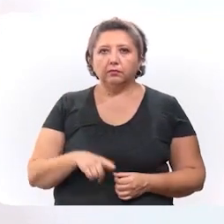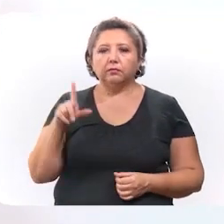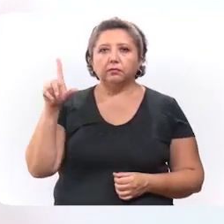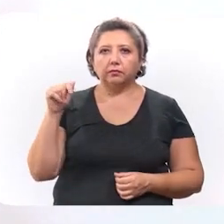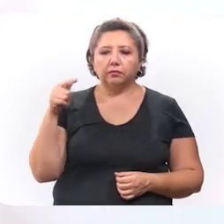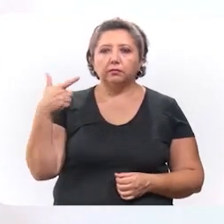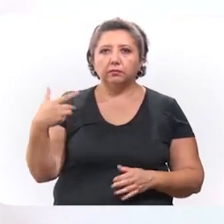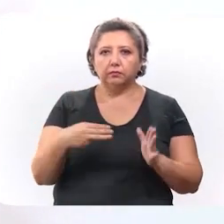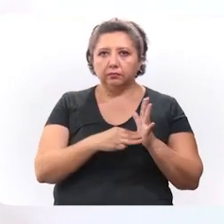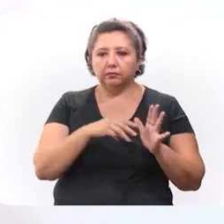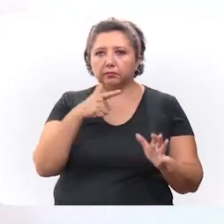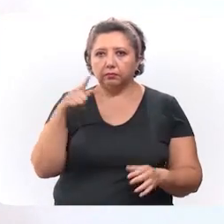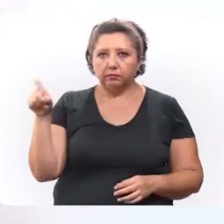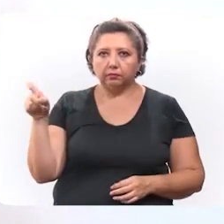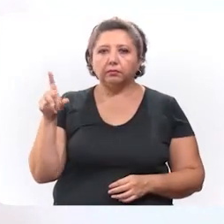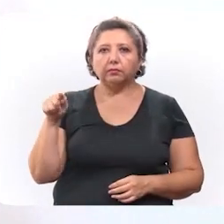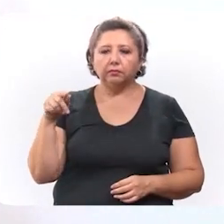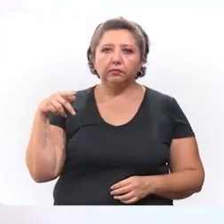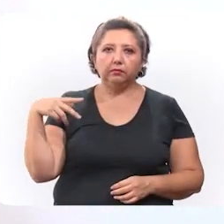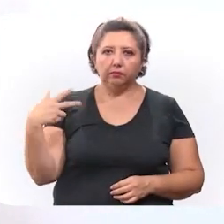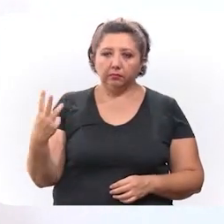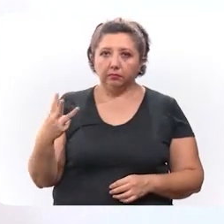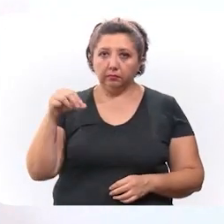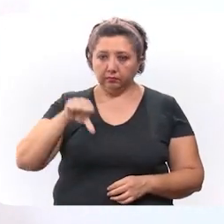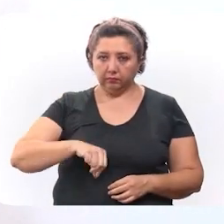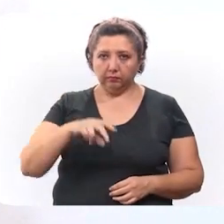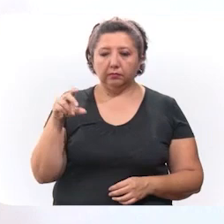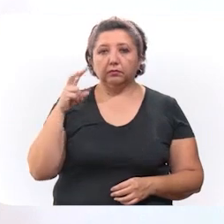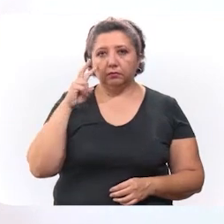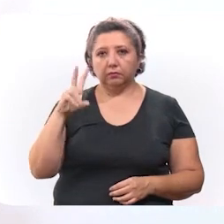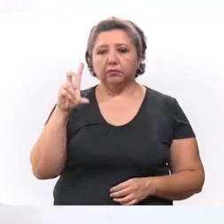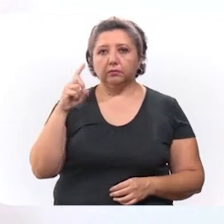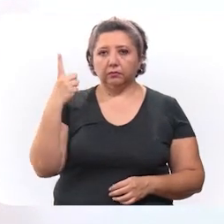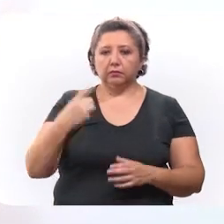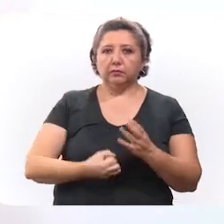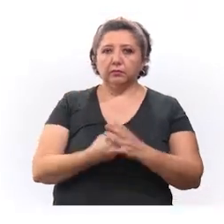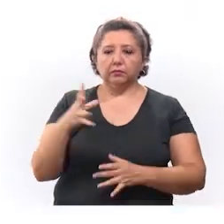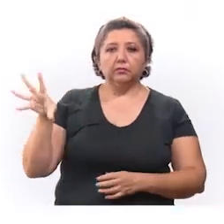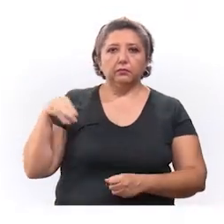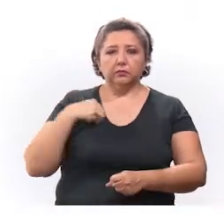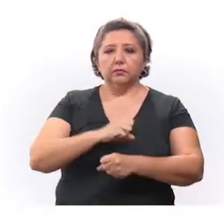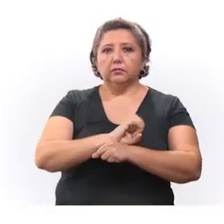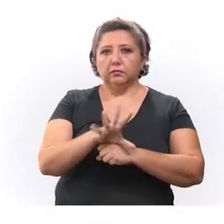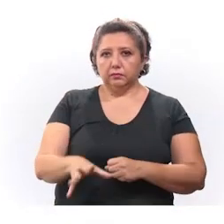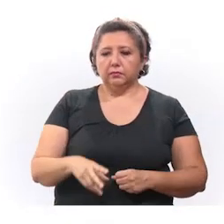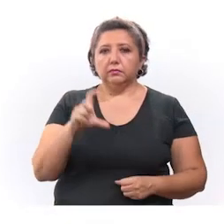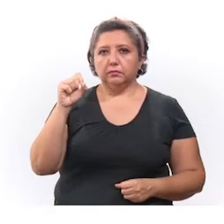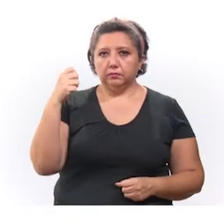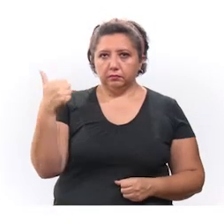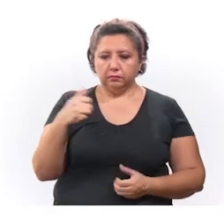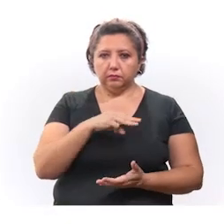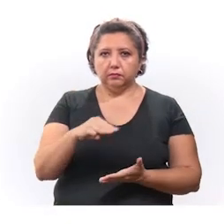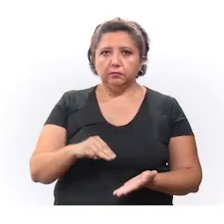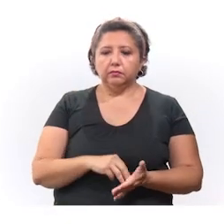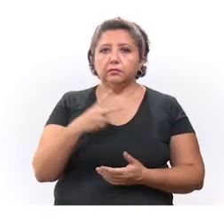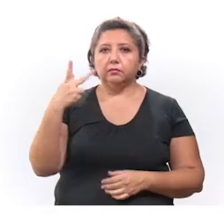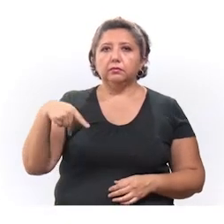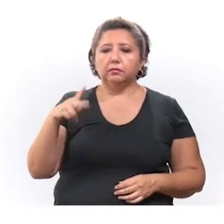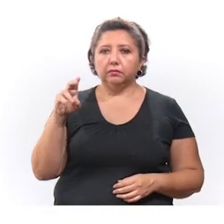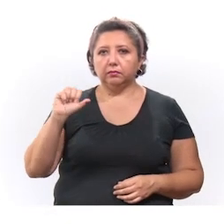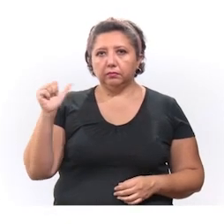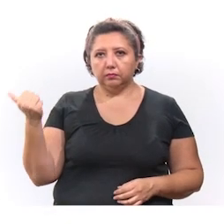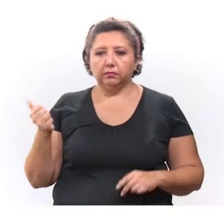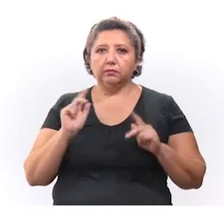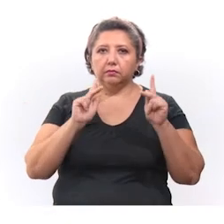es de 77.173. Hoy se detectaron 31 nuevos contagios de coronavirus, 26 en Mérida, 2 en Canacín, 1